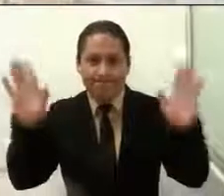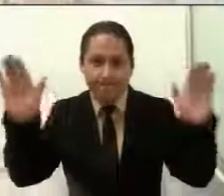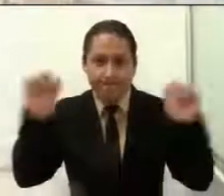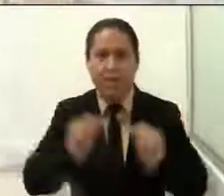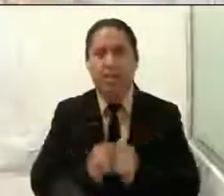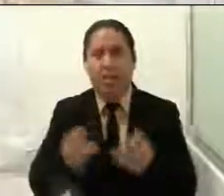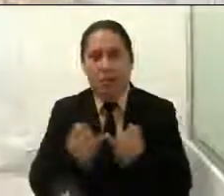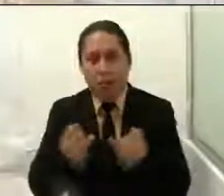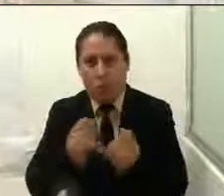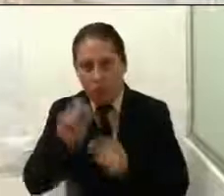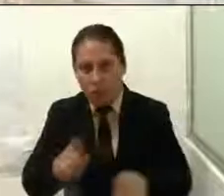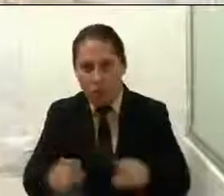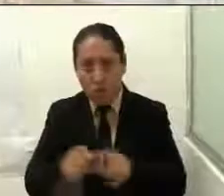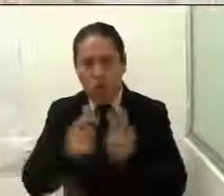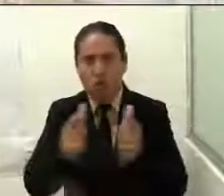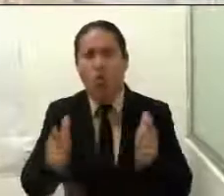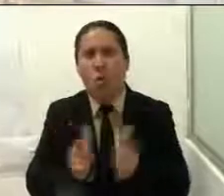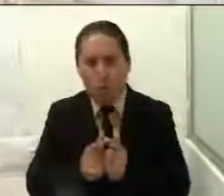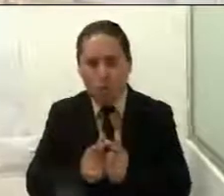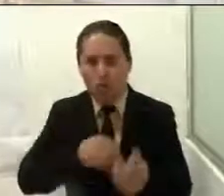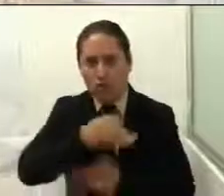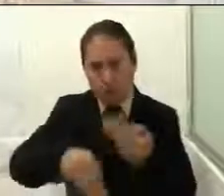en 100 grupos pecuarios